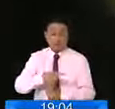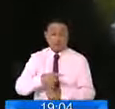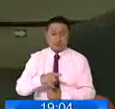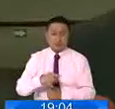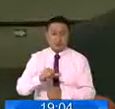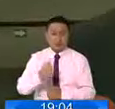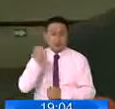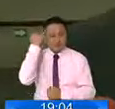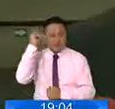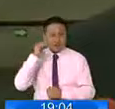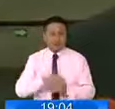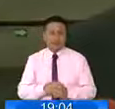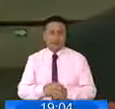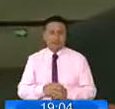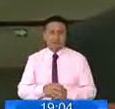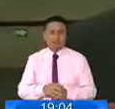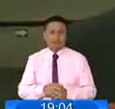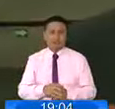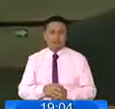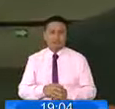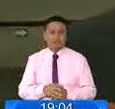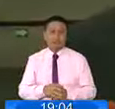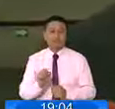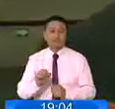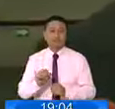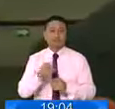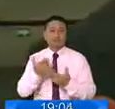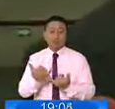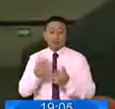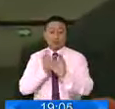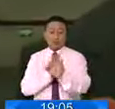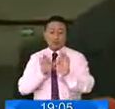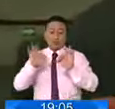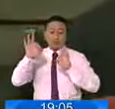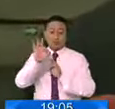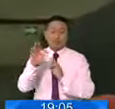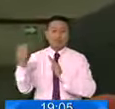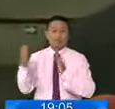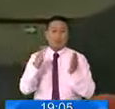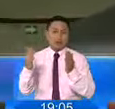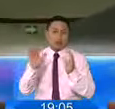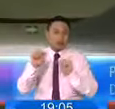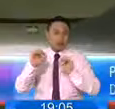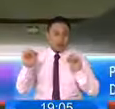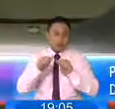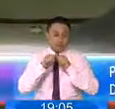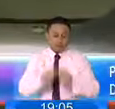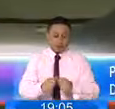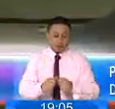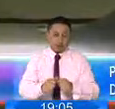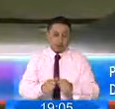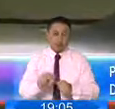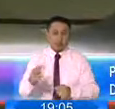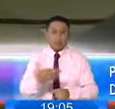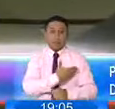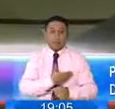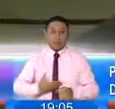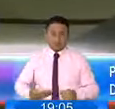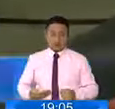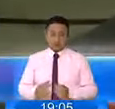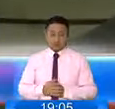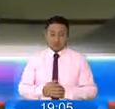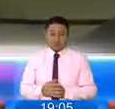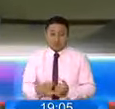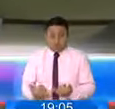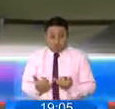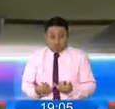esto. Está básicamente la sucesión temporal o definitiva del presidente de la República. Este